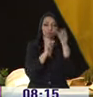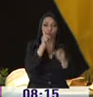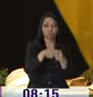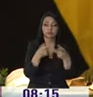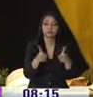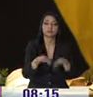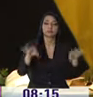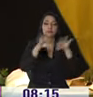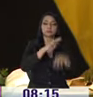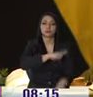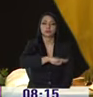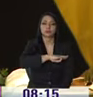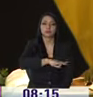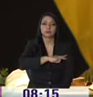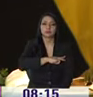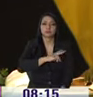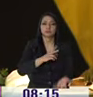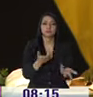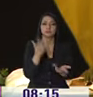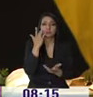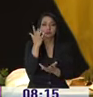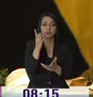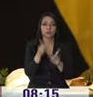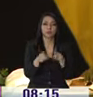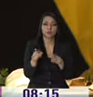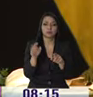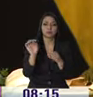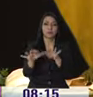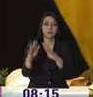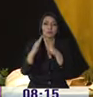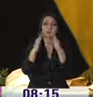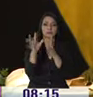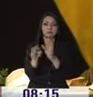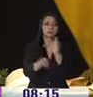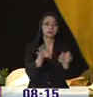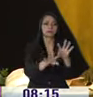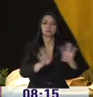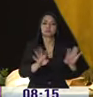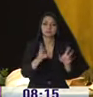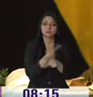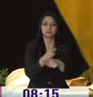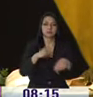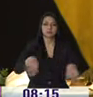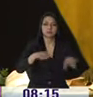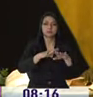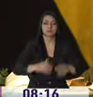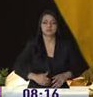qué? Porque se va a evitar las invasiones que son tan nocivas para todos.